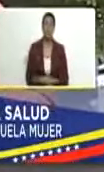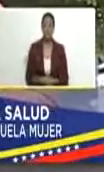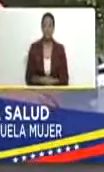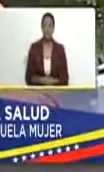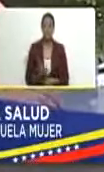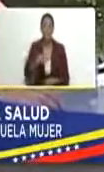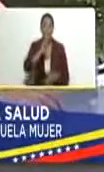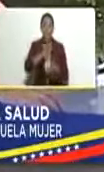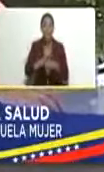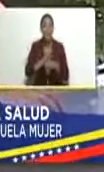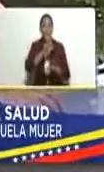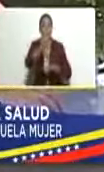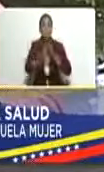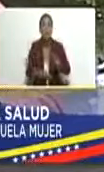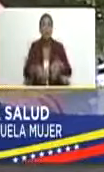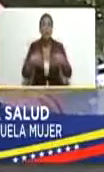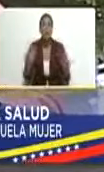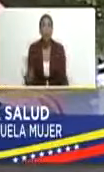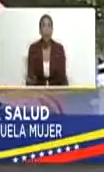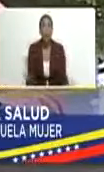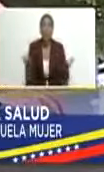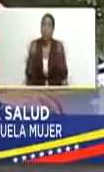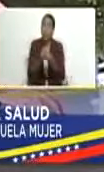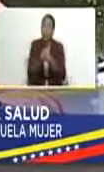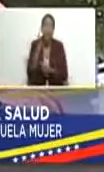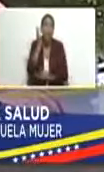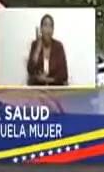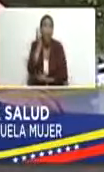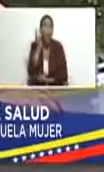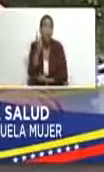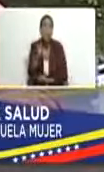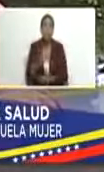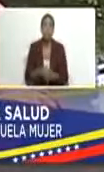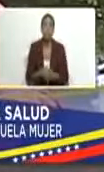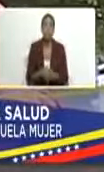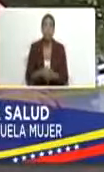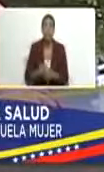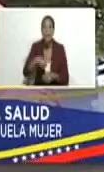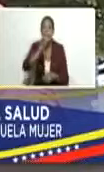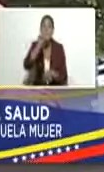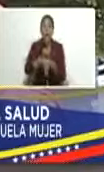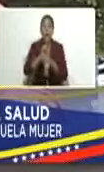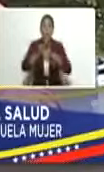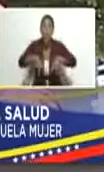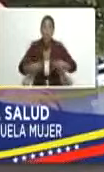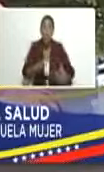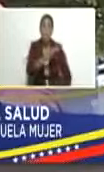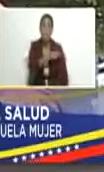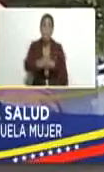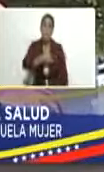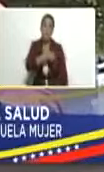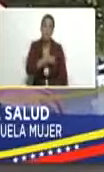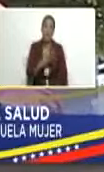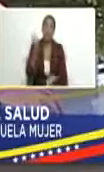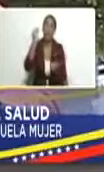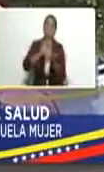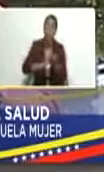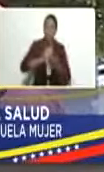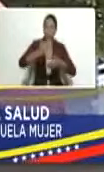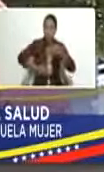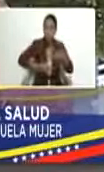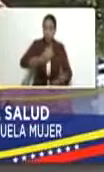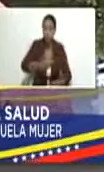el primer paso que di, con la mujer. La primera nueva gran misión de nueva